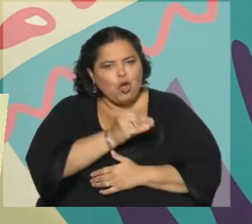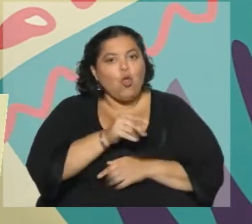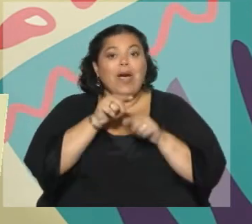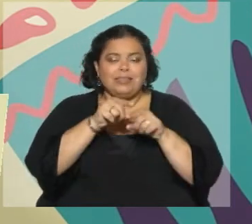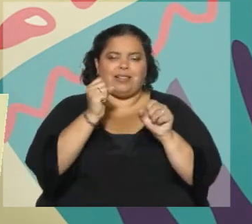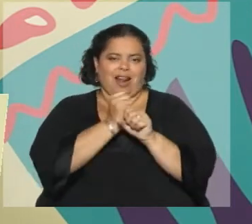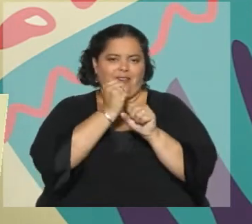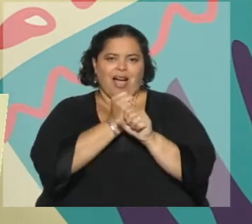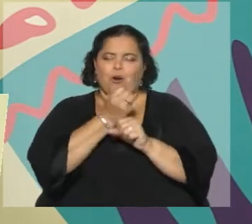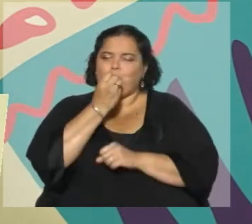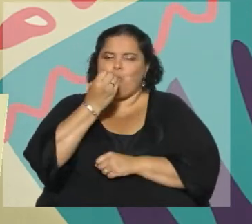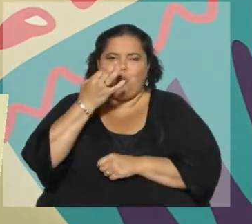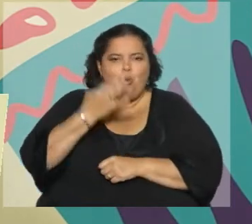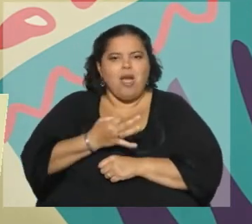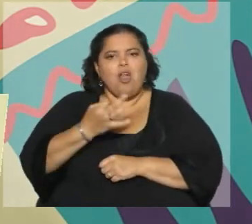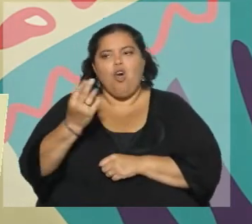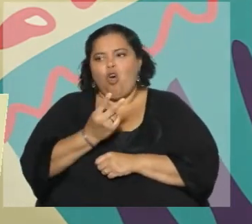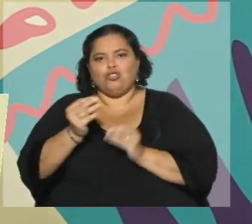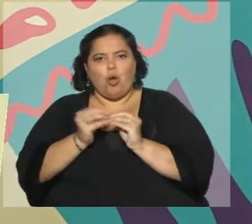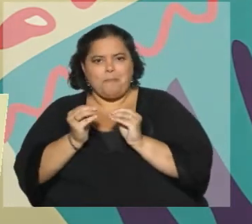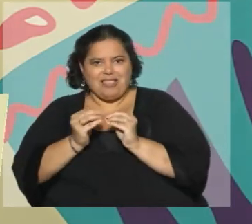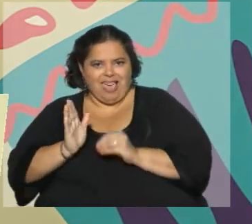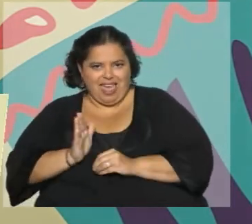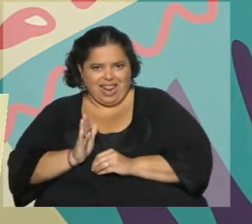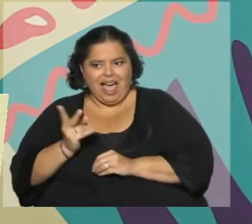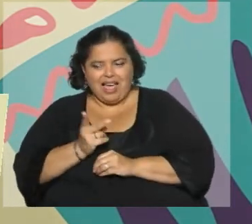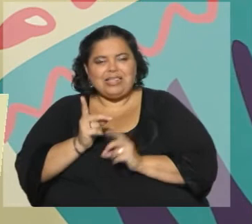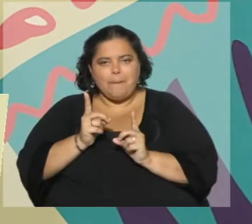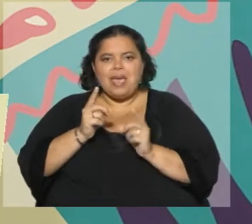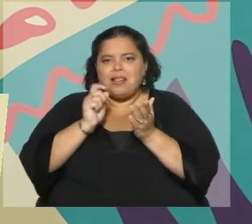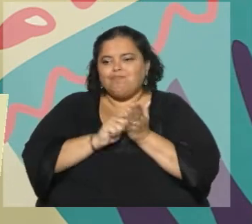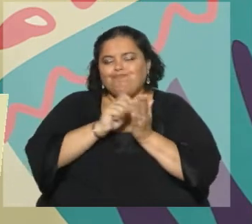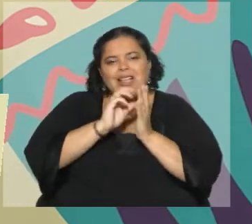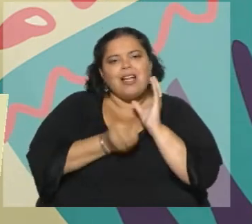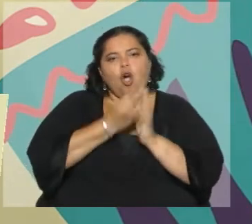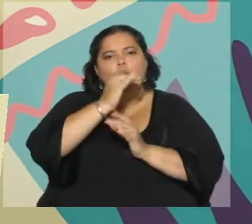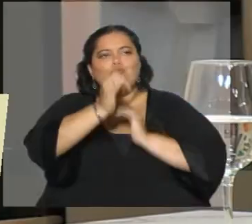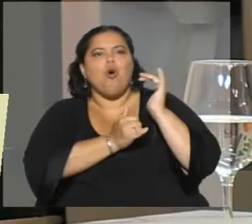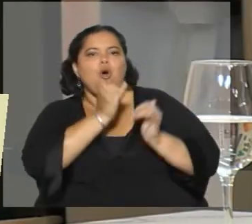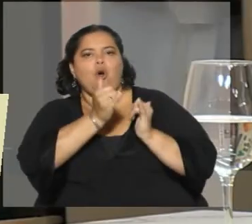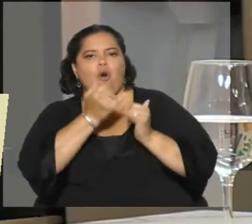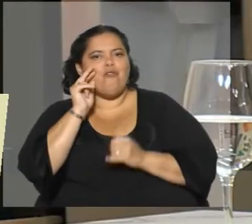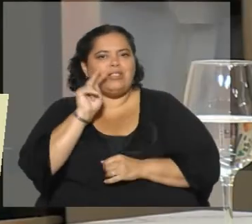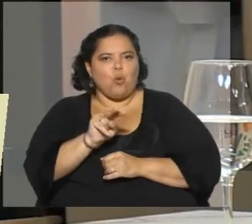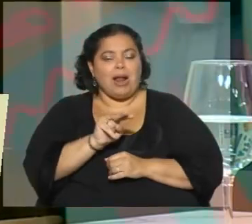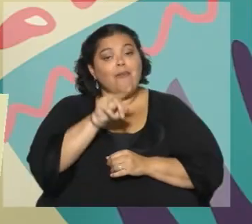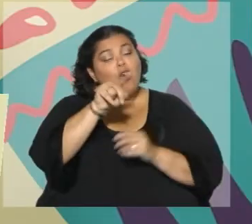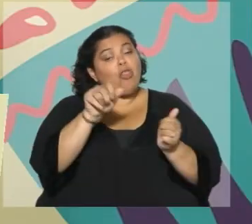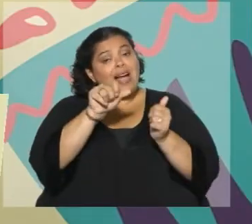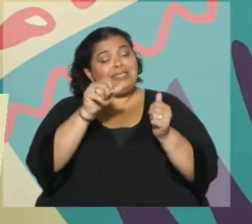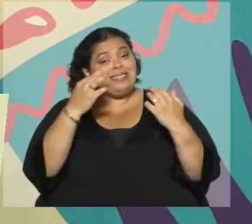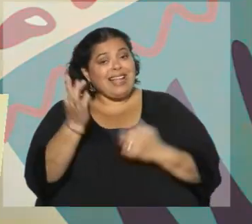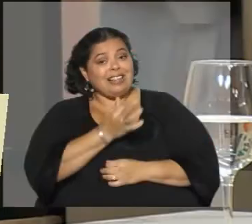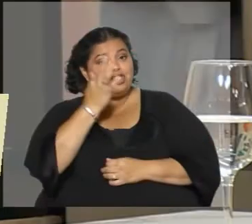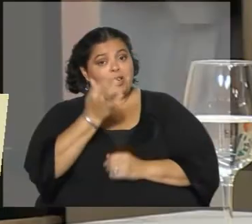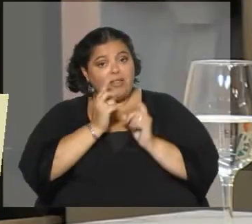y con sofía que ellas con ellas también creamos gran parte de la narrativa visual de la obra también venidas talleres sí sí sí